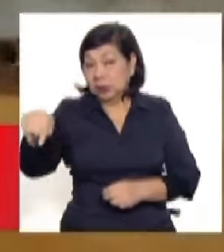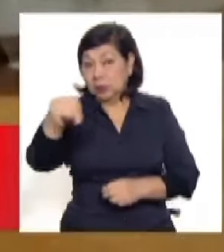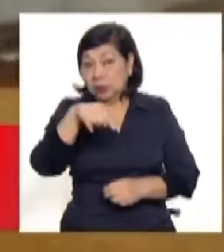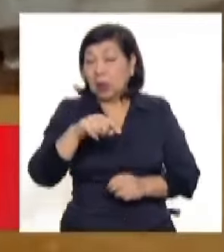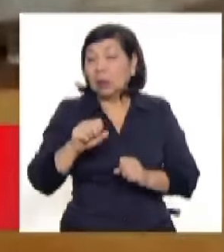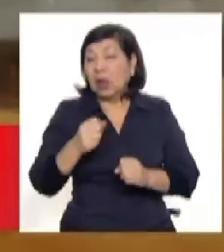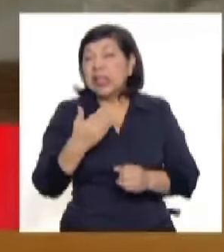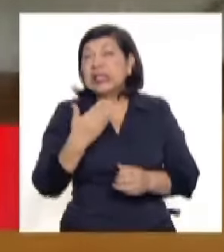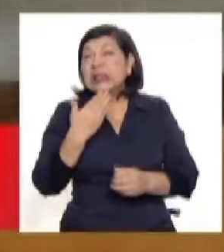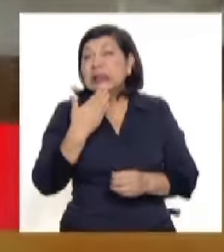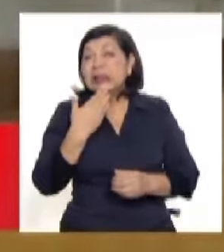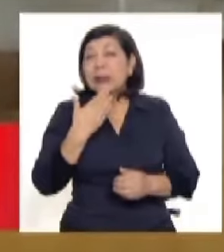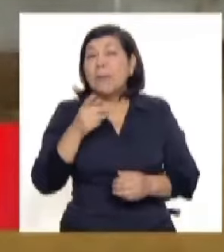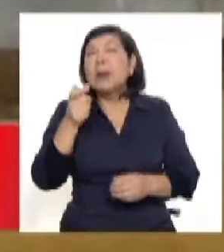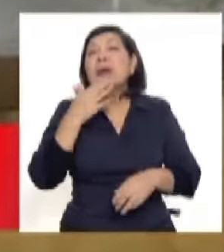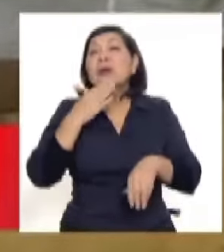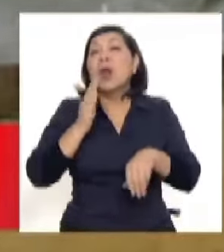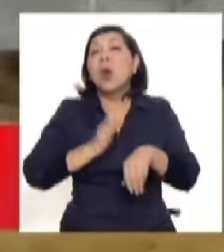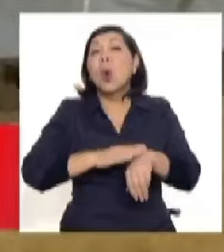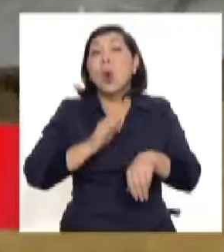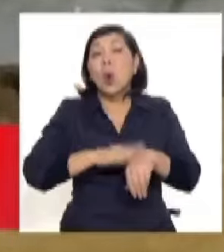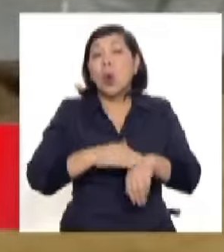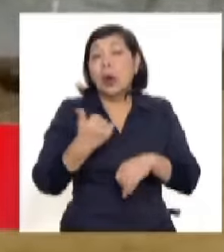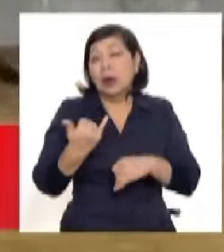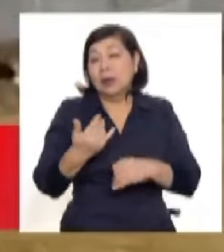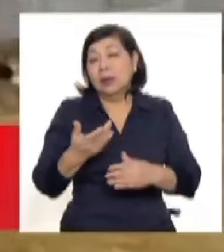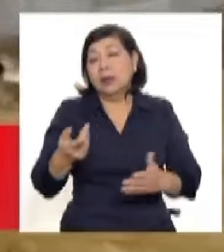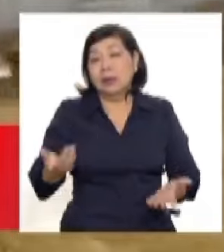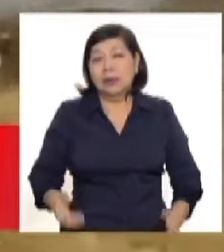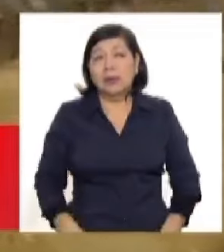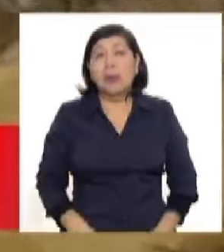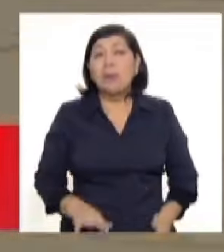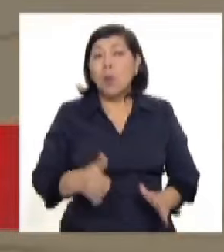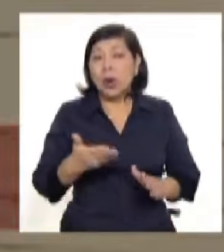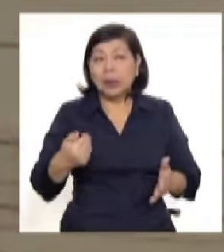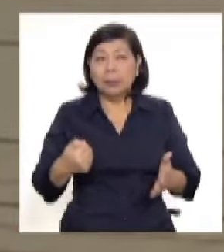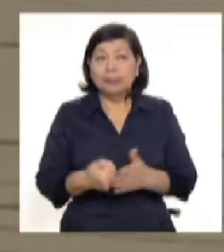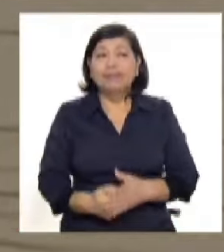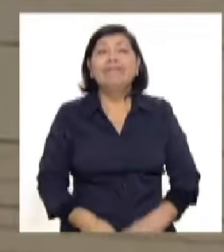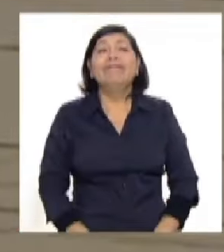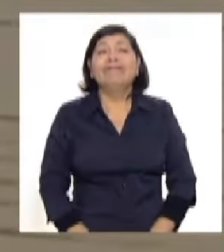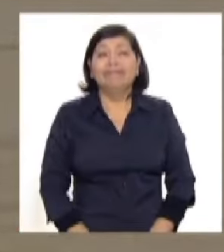sector se pueda encontrar al responsable de este crimen. Hombre, muere.